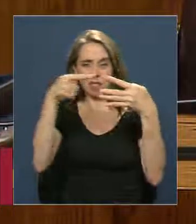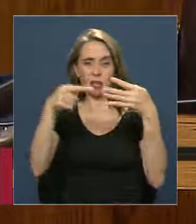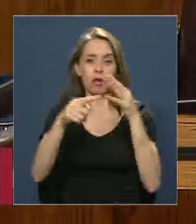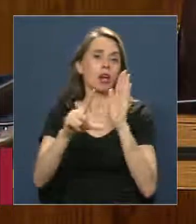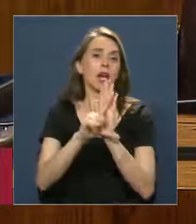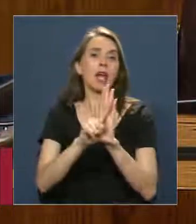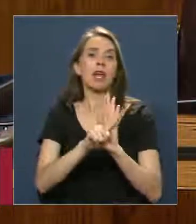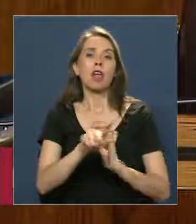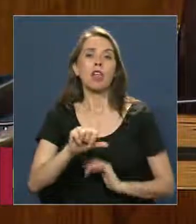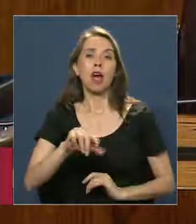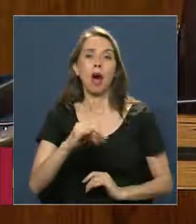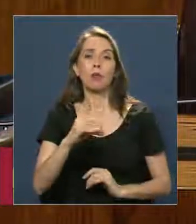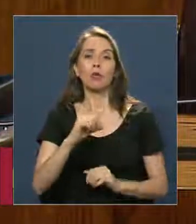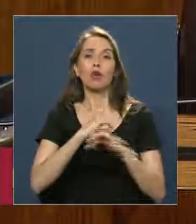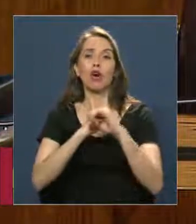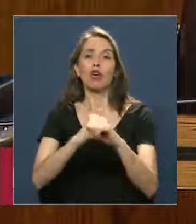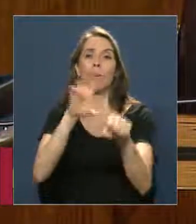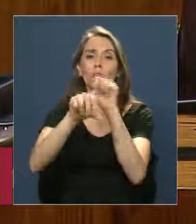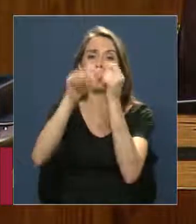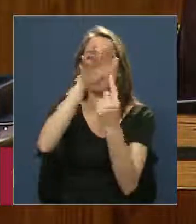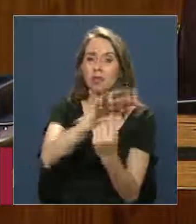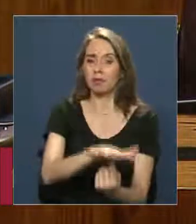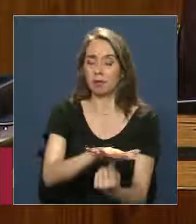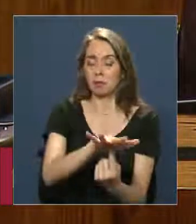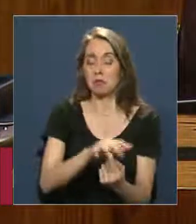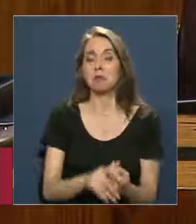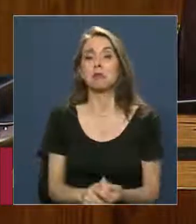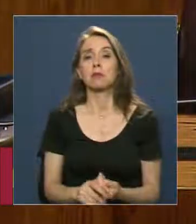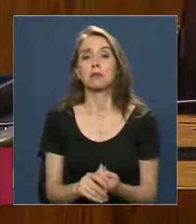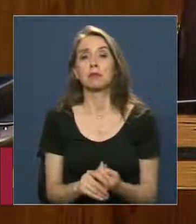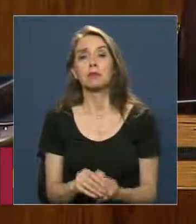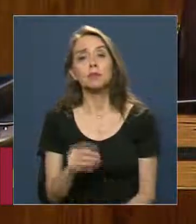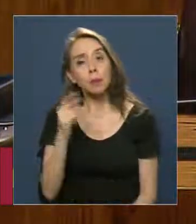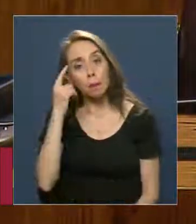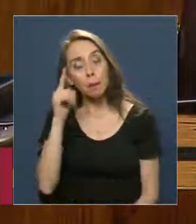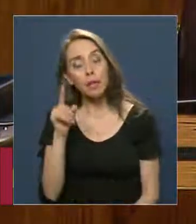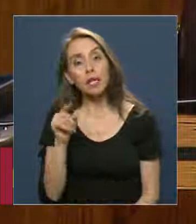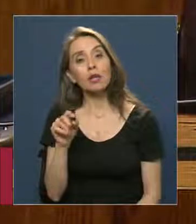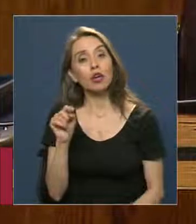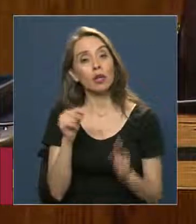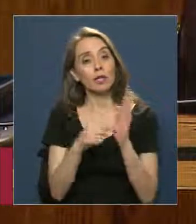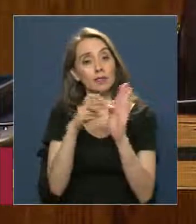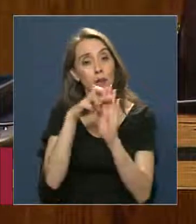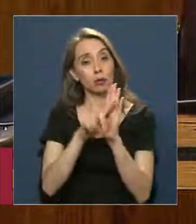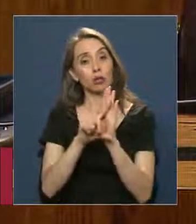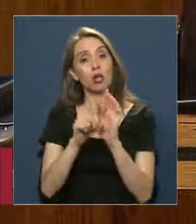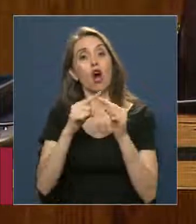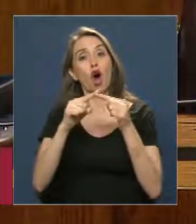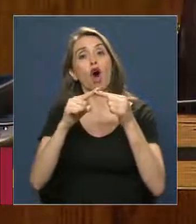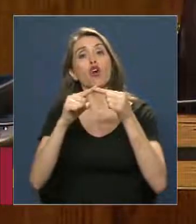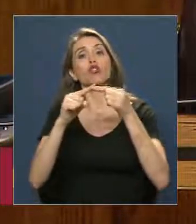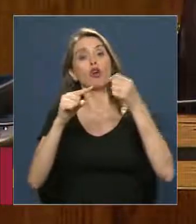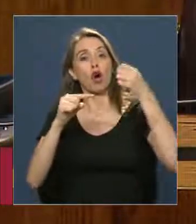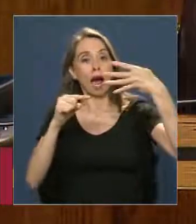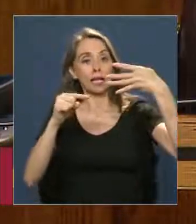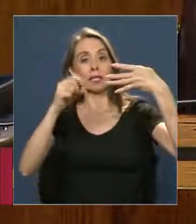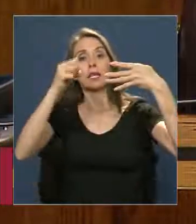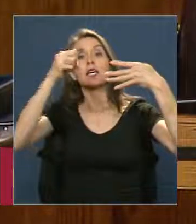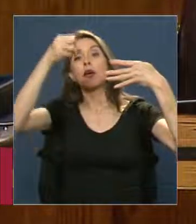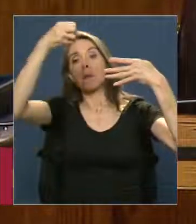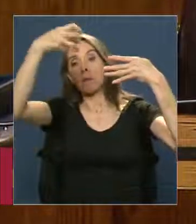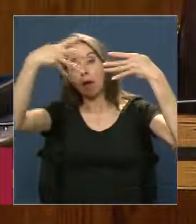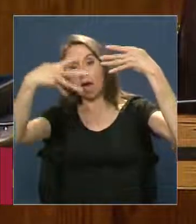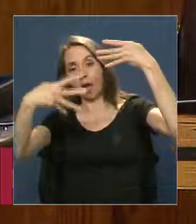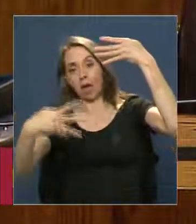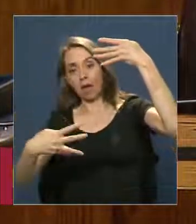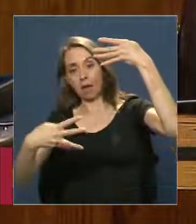refería, la ley antidiscriminación, la ley Zamudio. Sin embargo, introduce otras categorías. Nos parece que desde un punto de vista